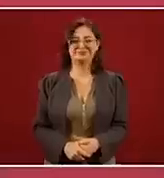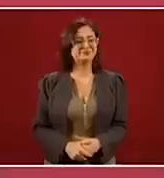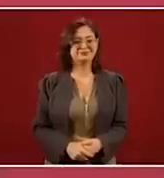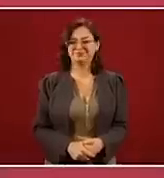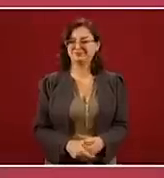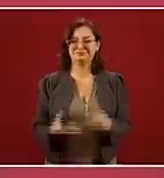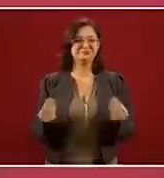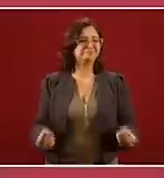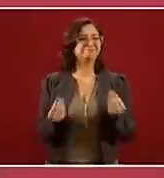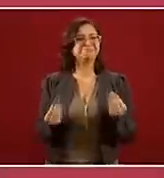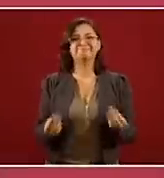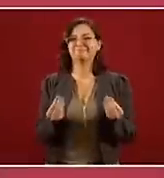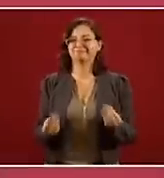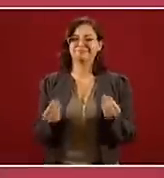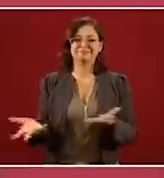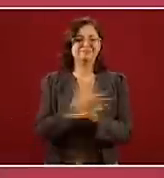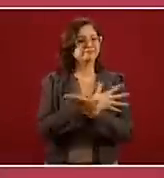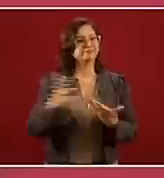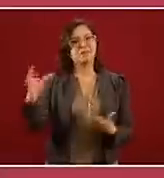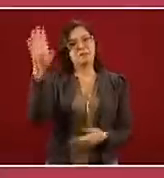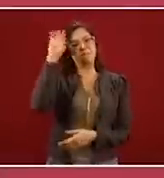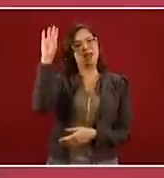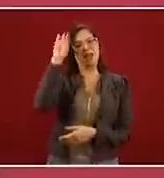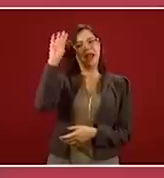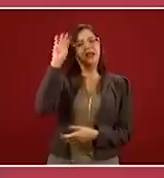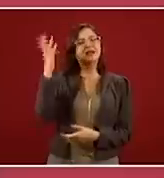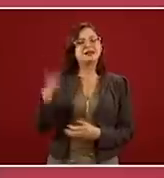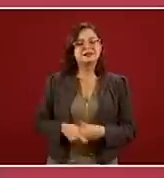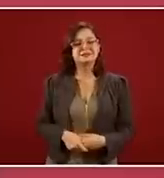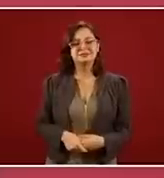bastante, bastante exagerado.